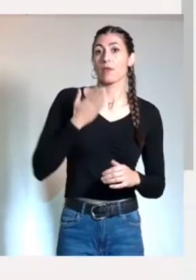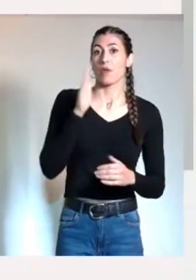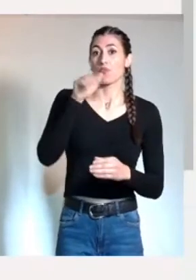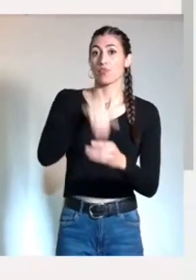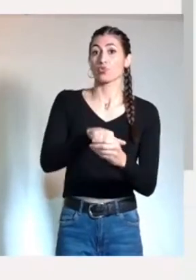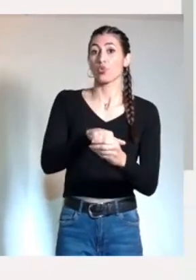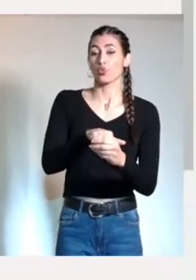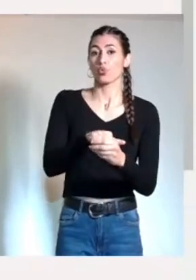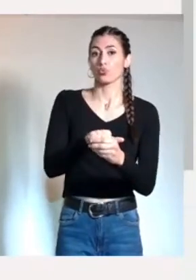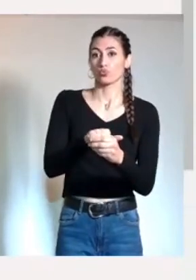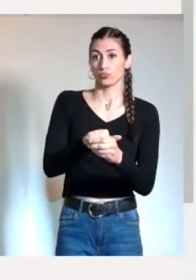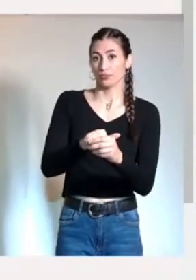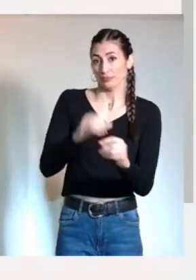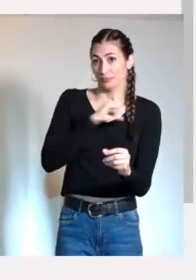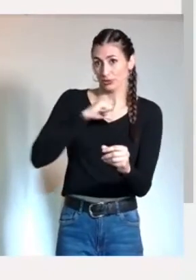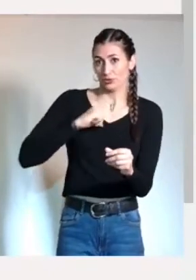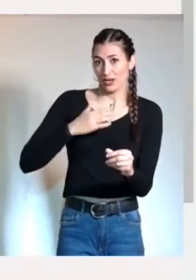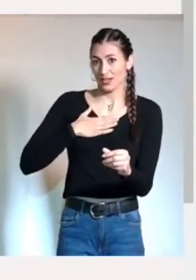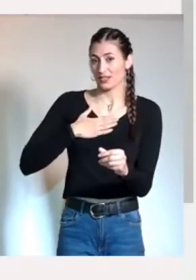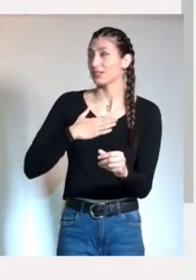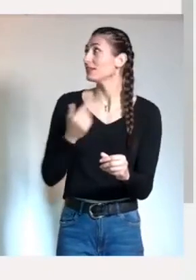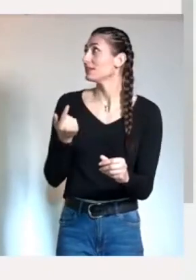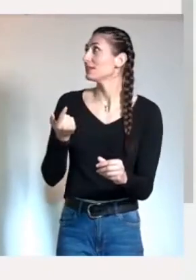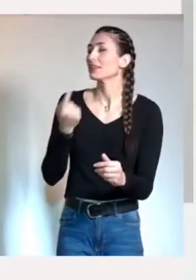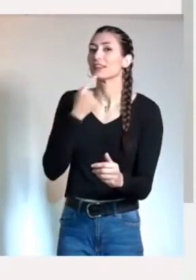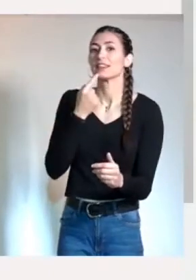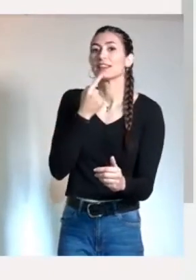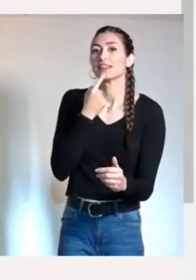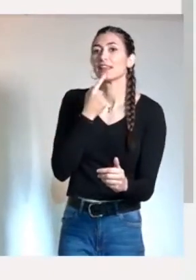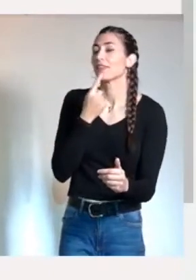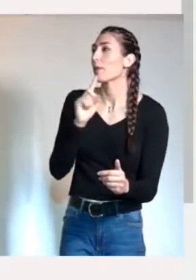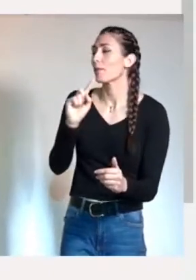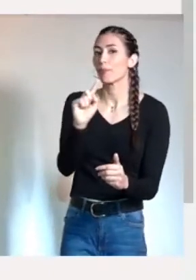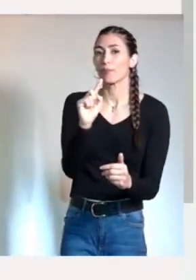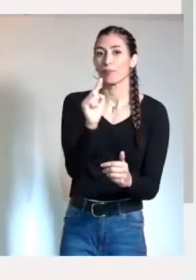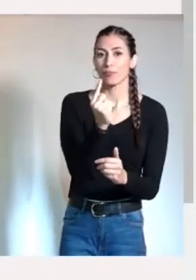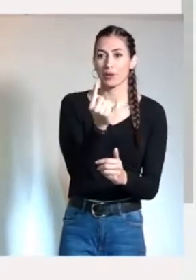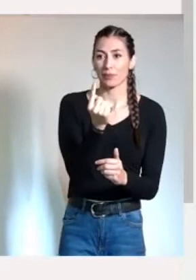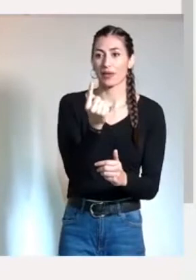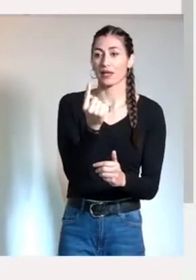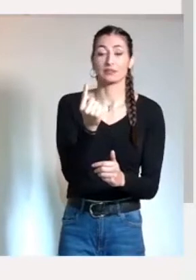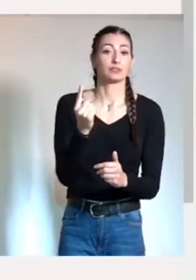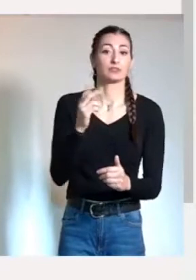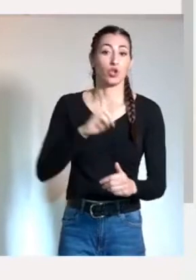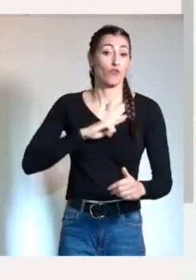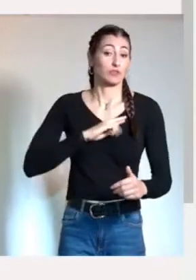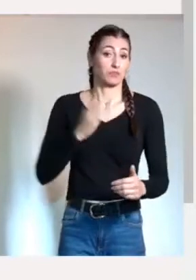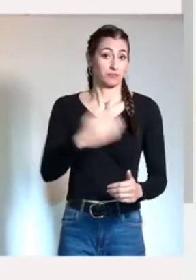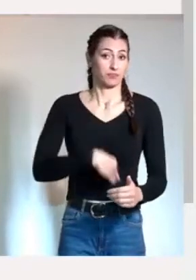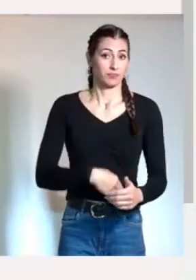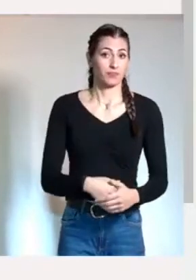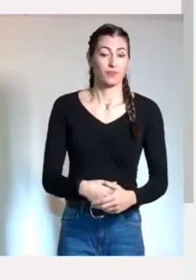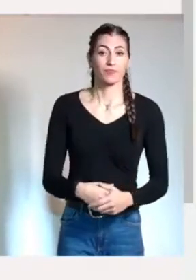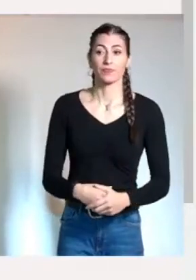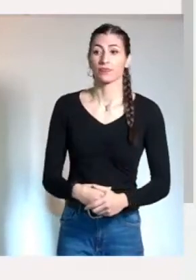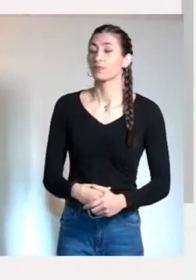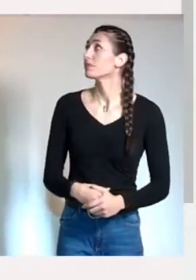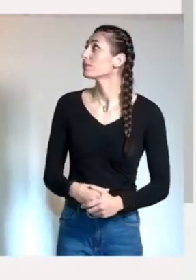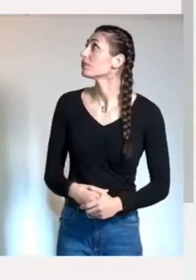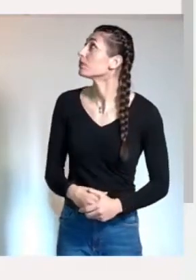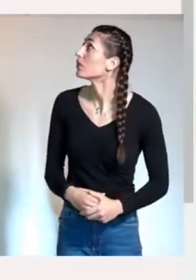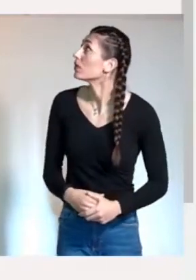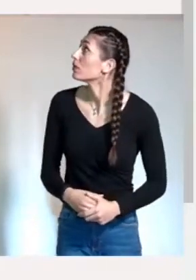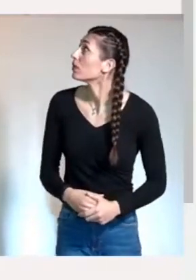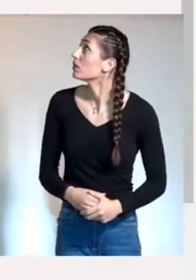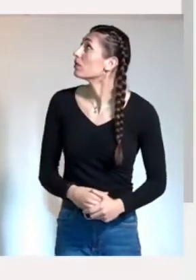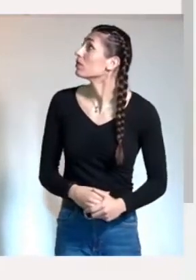de Jorge Serrano. Vamos a leer lo que pone. Pone la primera, que es a confesional, y la segunda, que es pluriconfesional. El texto es largo, así